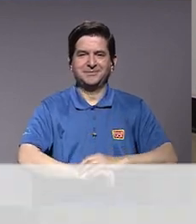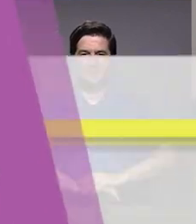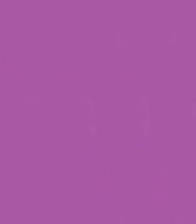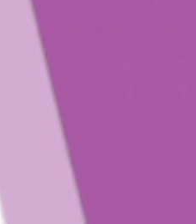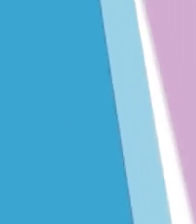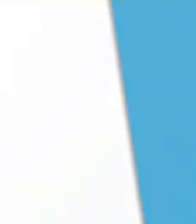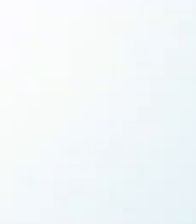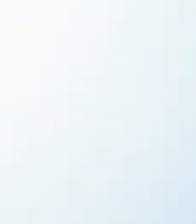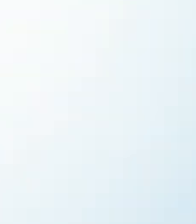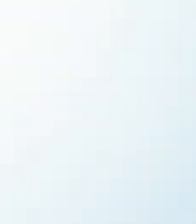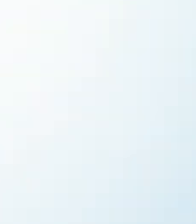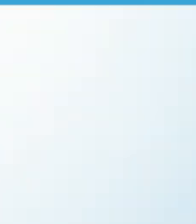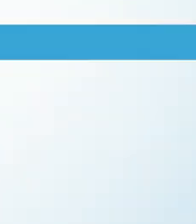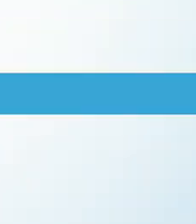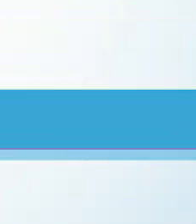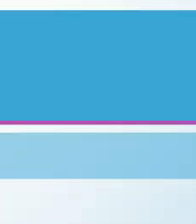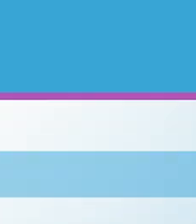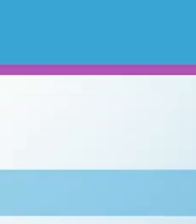pausa.